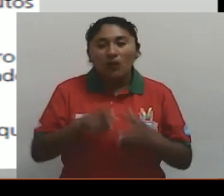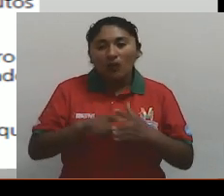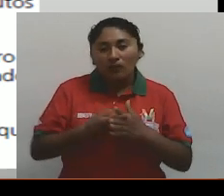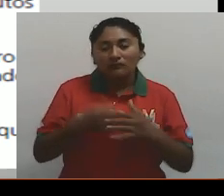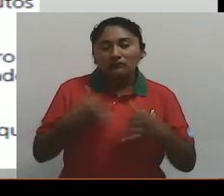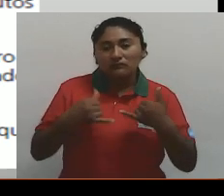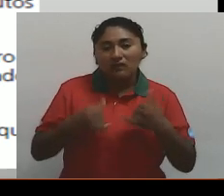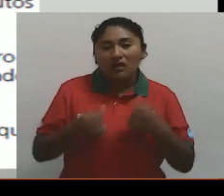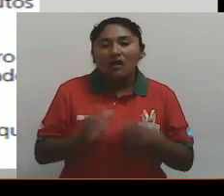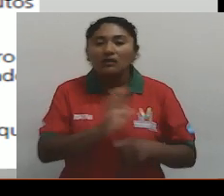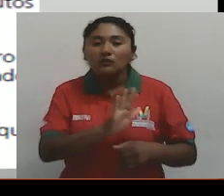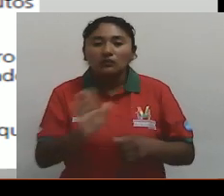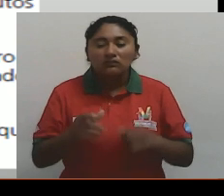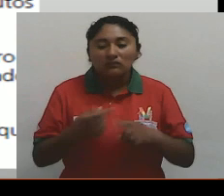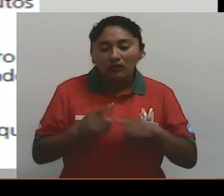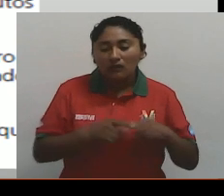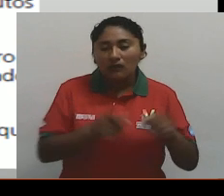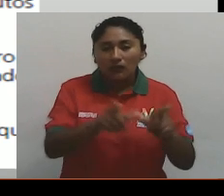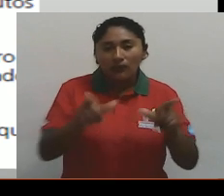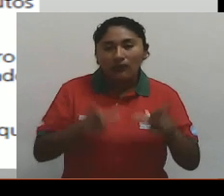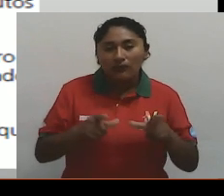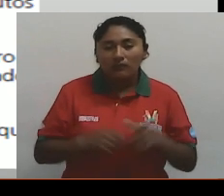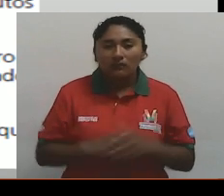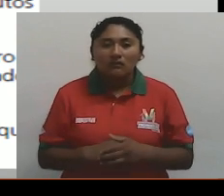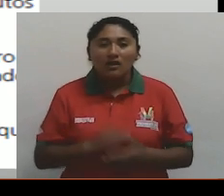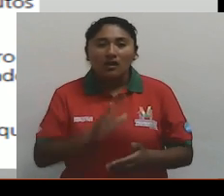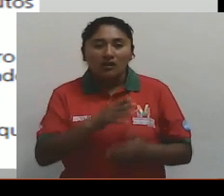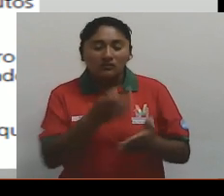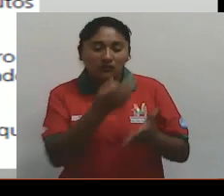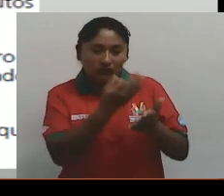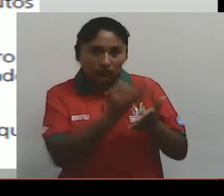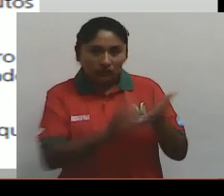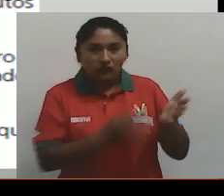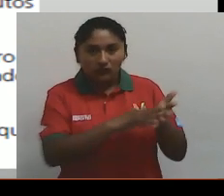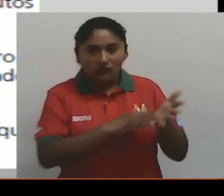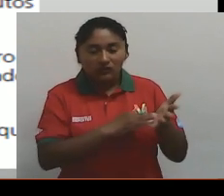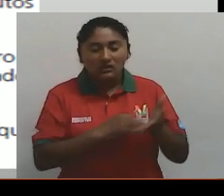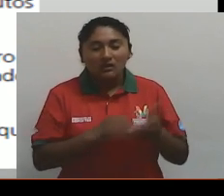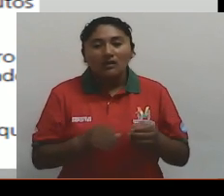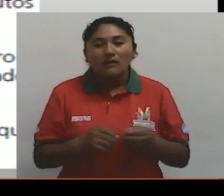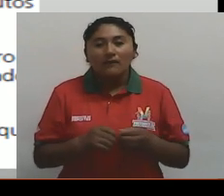líberos. Una vez que la ficha de posiciones ha sido entregada, el segundo árbitro anotador